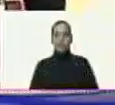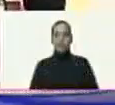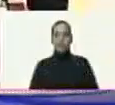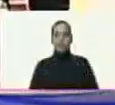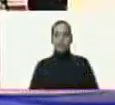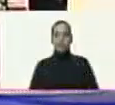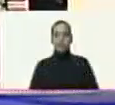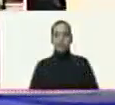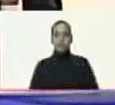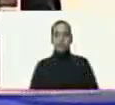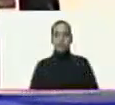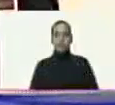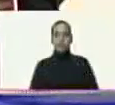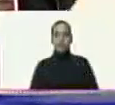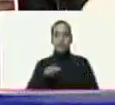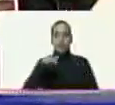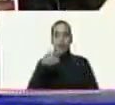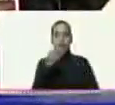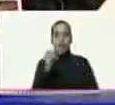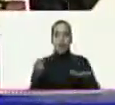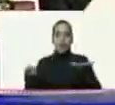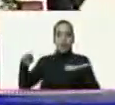aquí estamos para bautizar este libro.